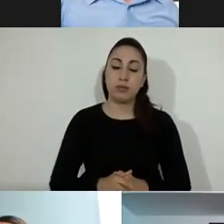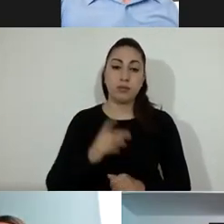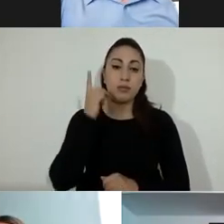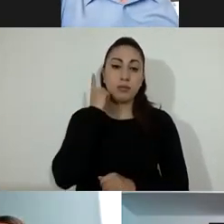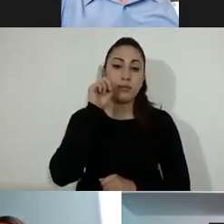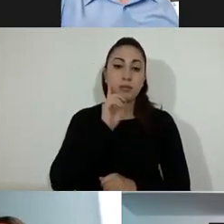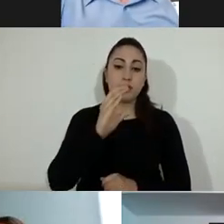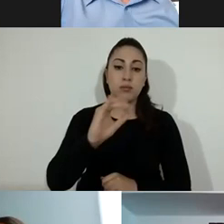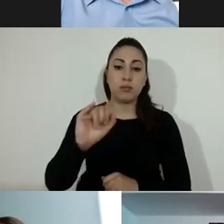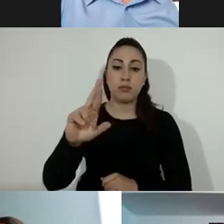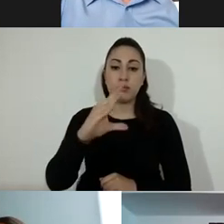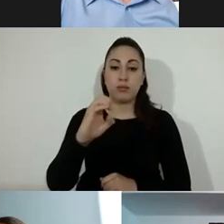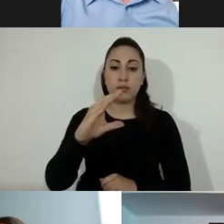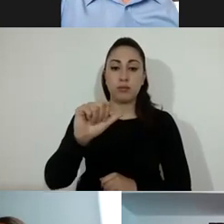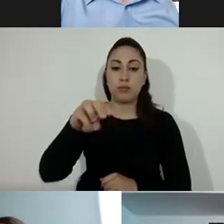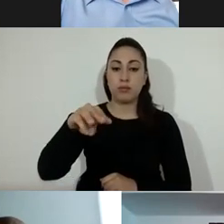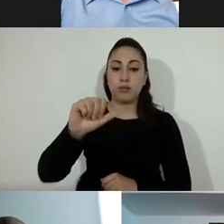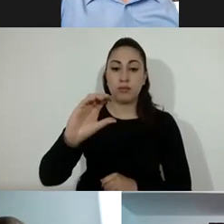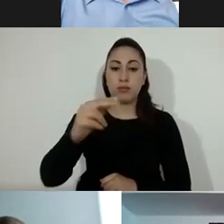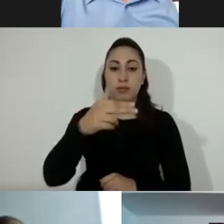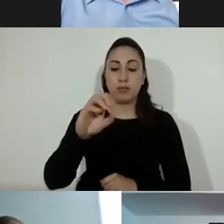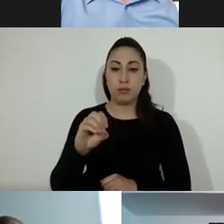Diputada Circe Camacho Bastida.